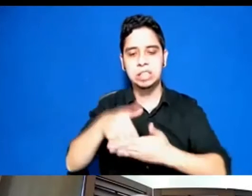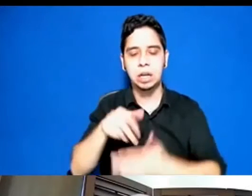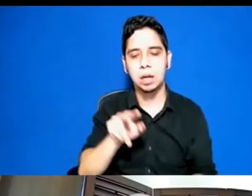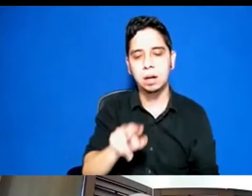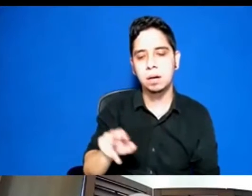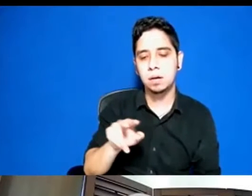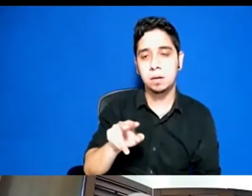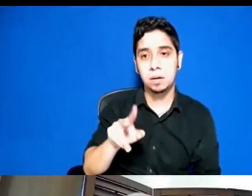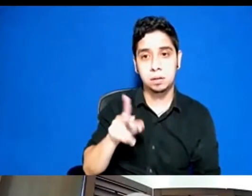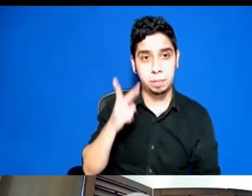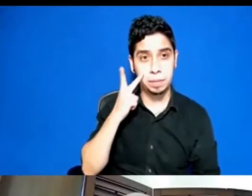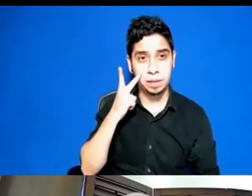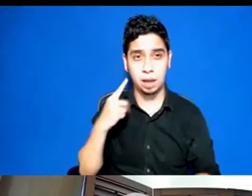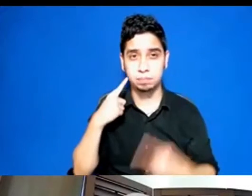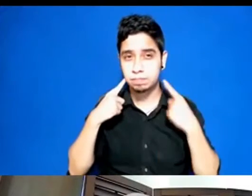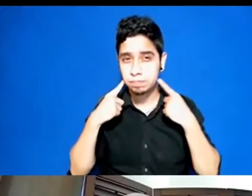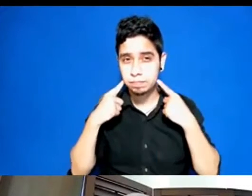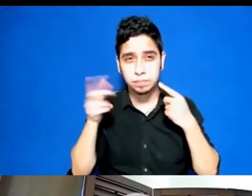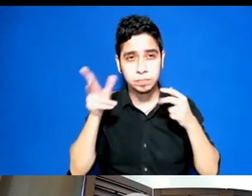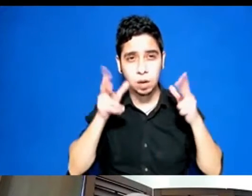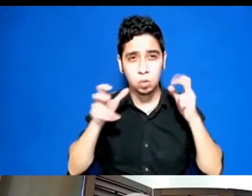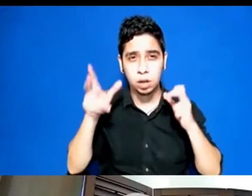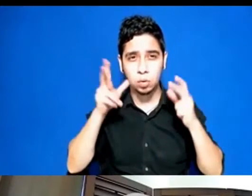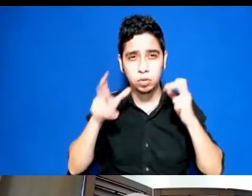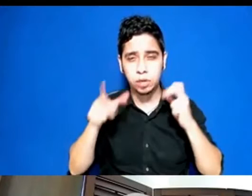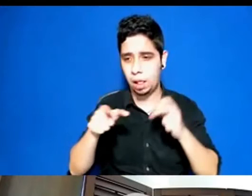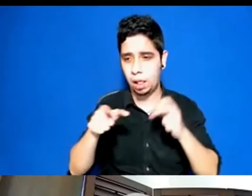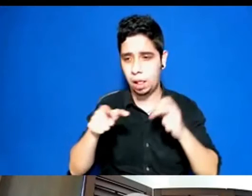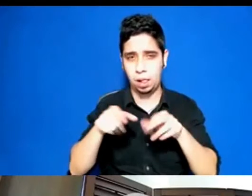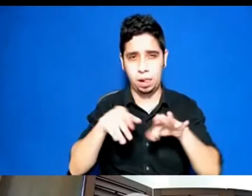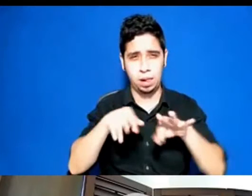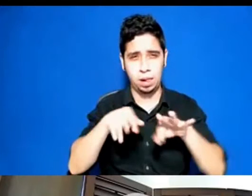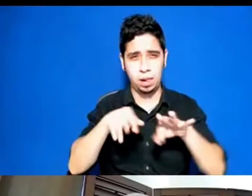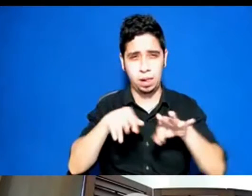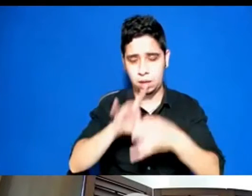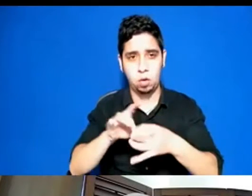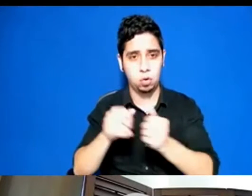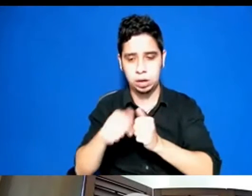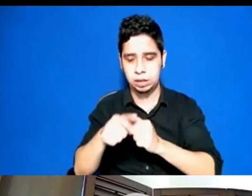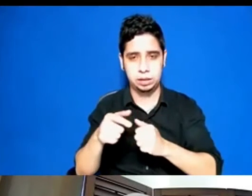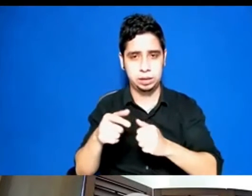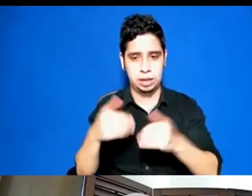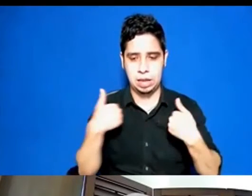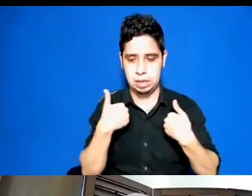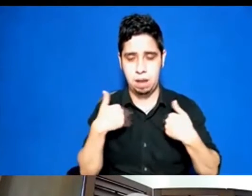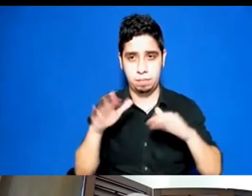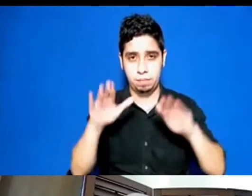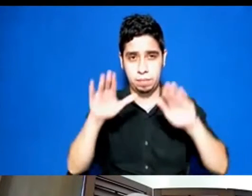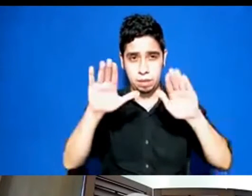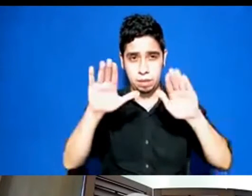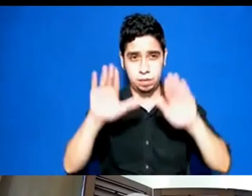a escuchar sobre esta especie maravillosa y también sobre